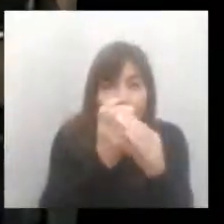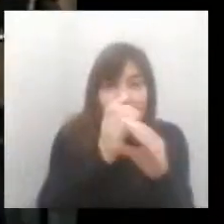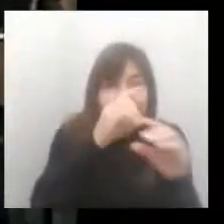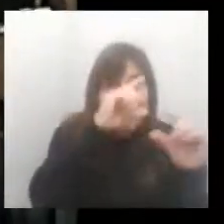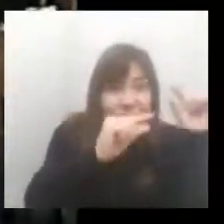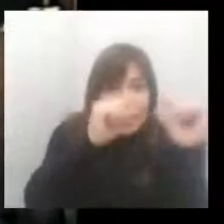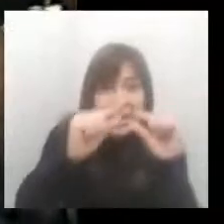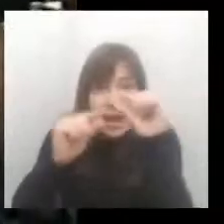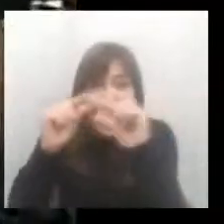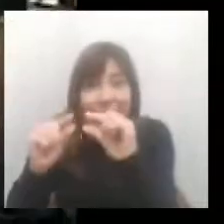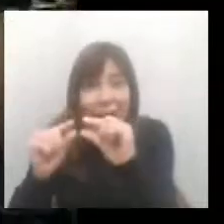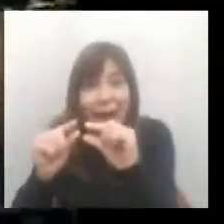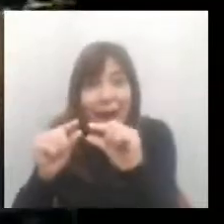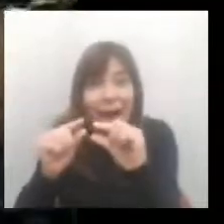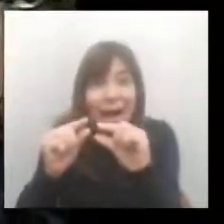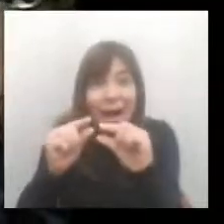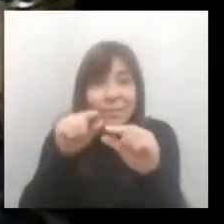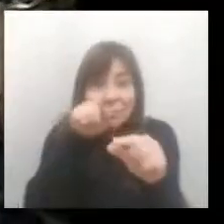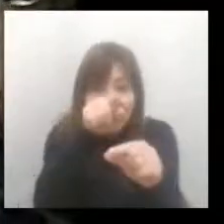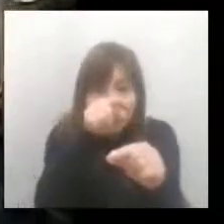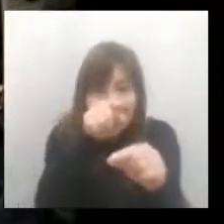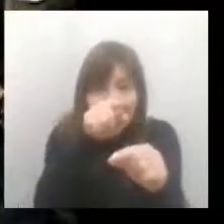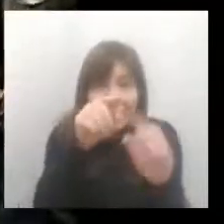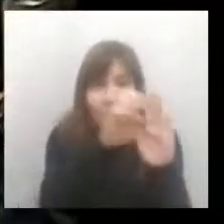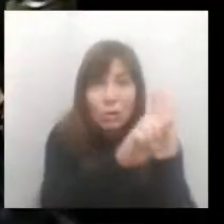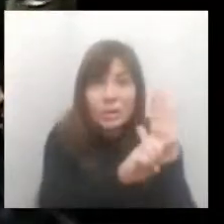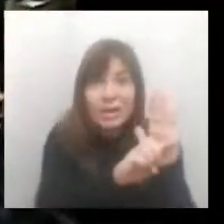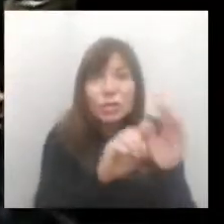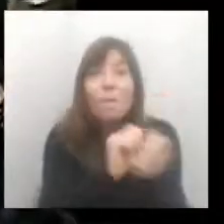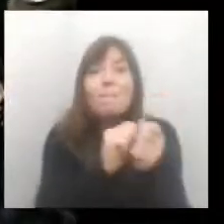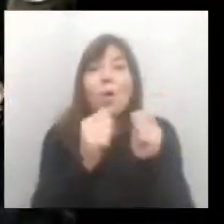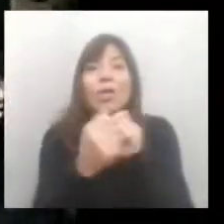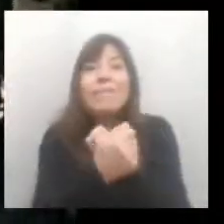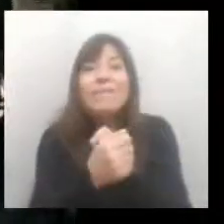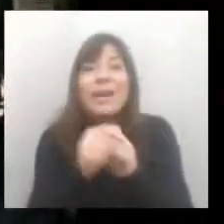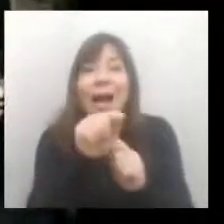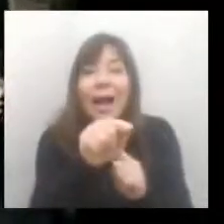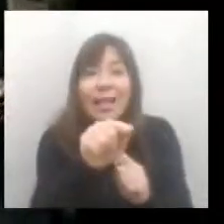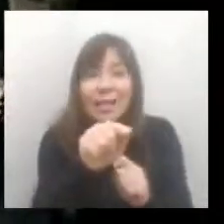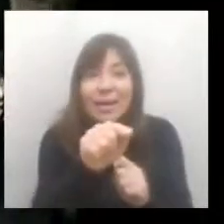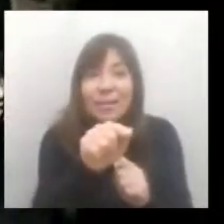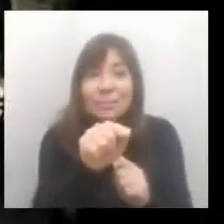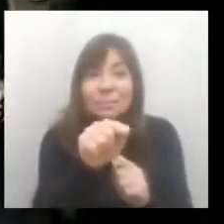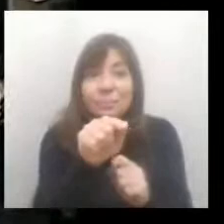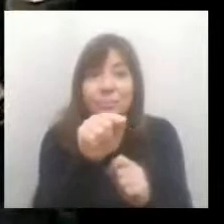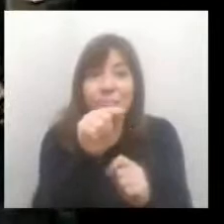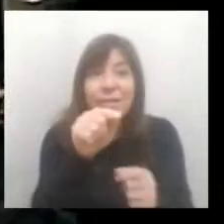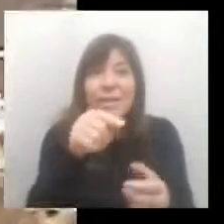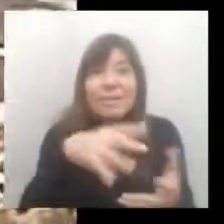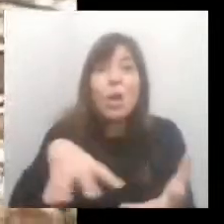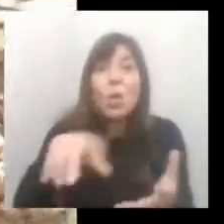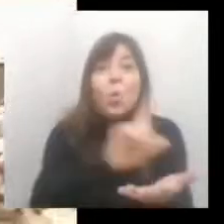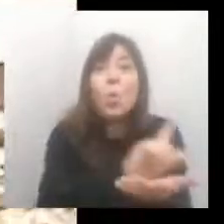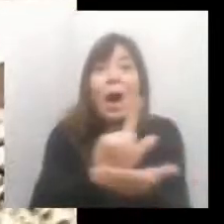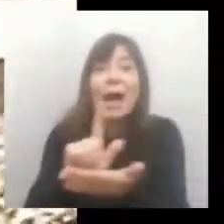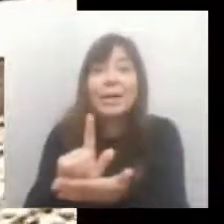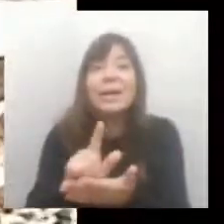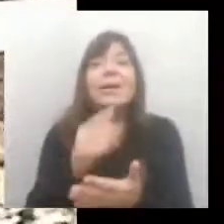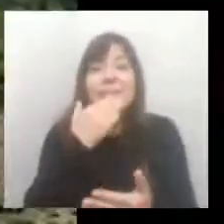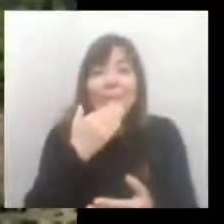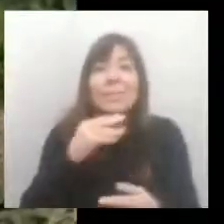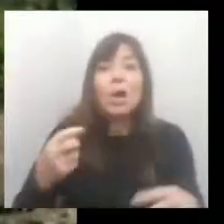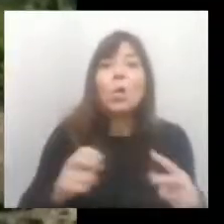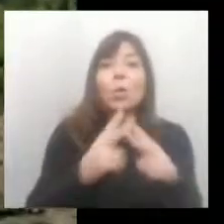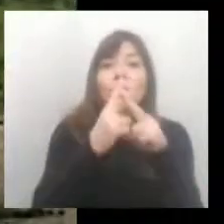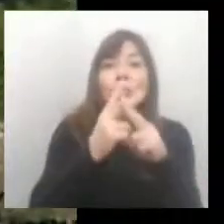Parque de Brasil, fue modificada, fue modificada. Después te voy a contar que incluso se construyó un cerro, así que es muy interesante